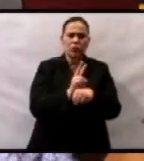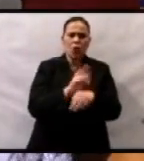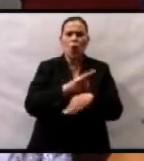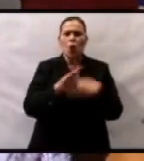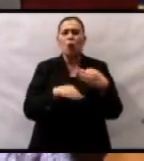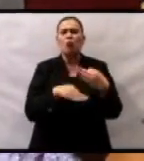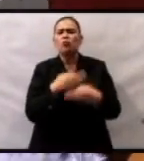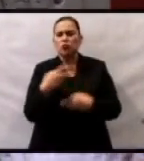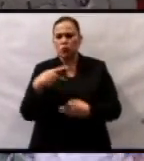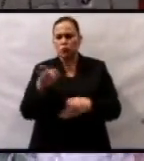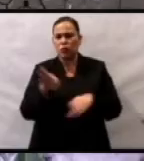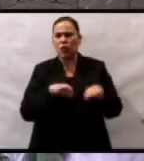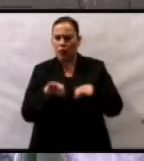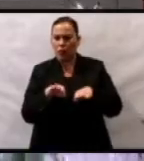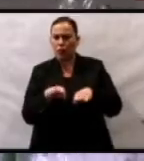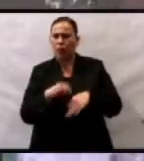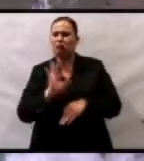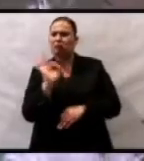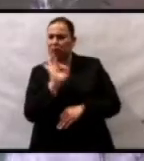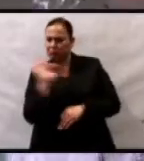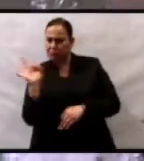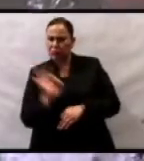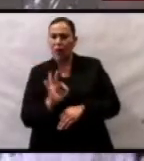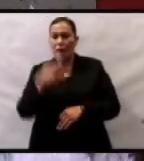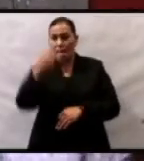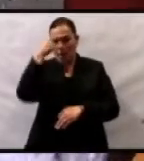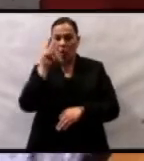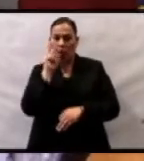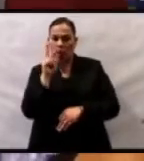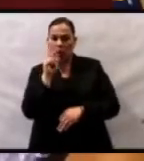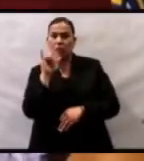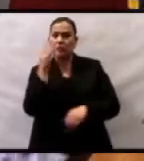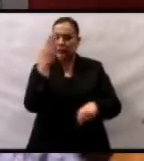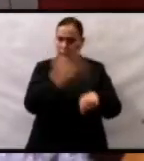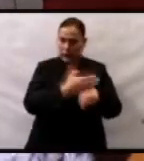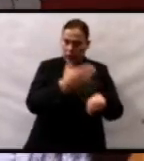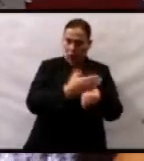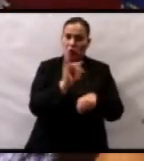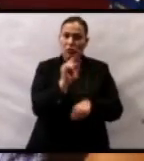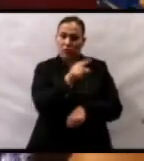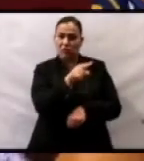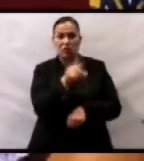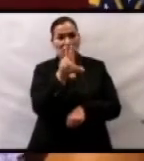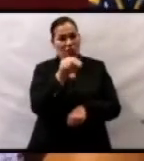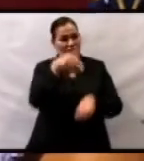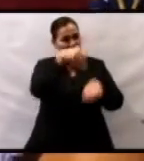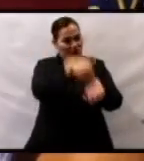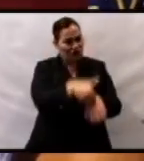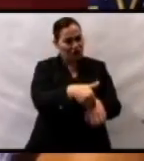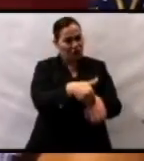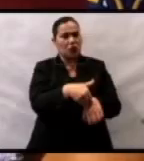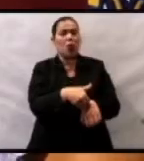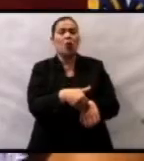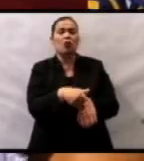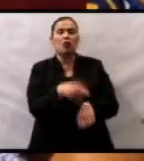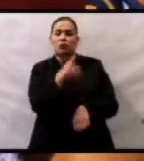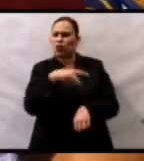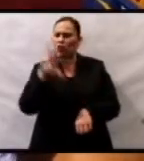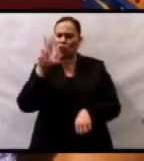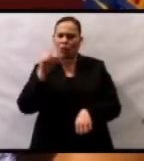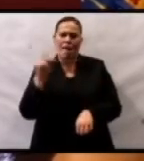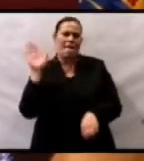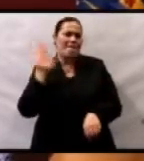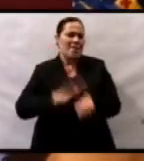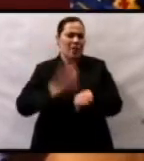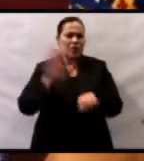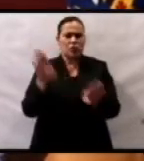labor, siendo incluso susceptible de sanciones en casos. Ya no más simulaciones en